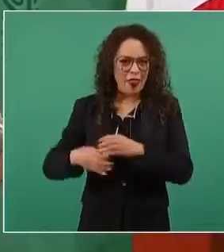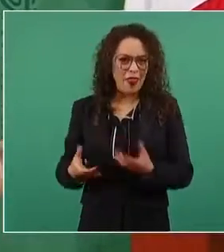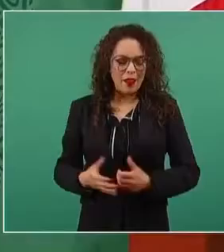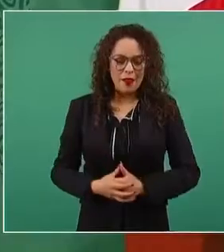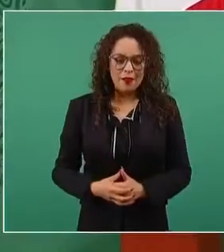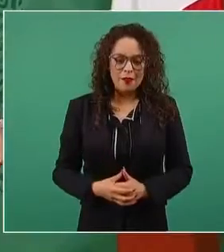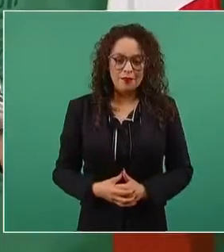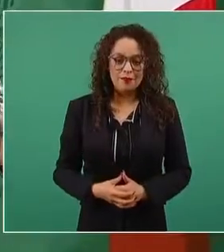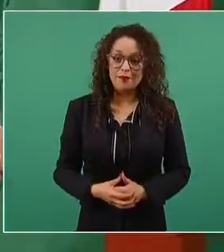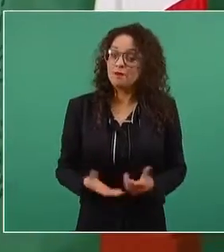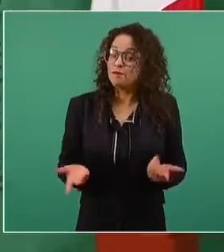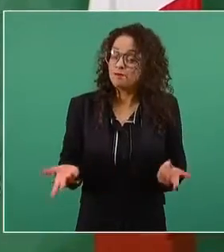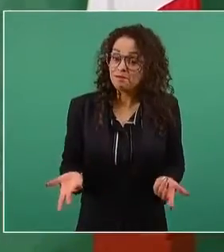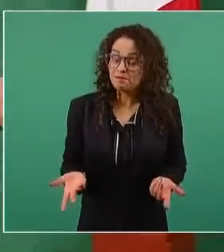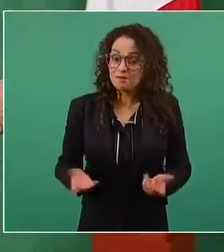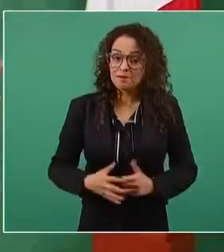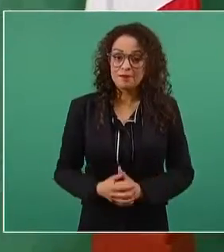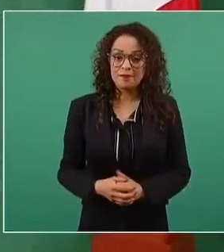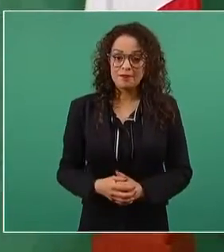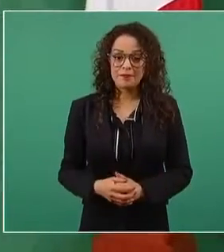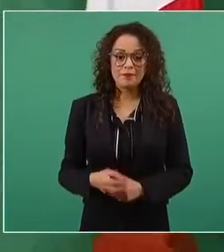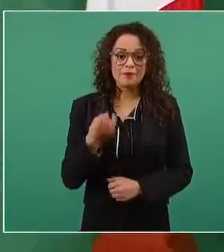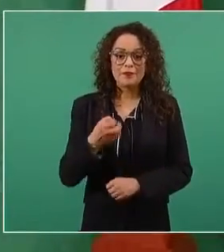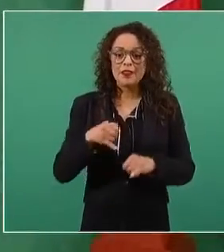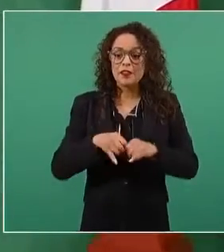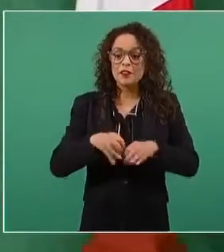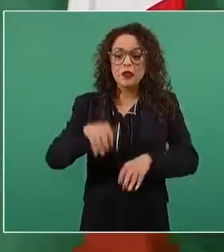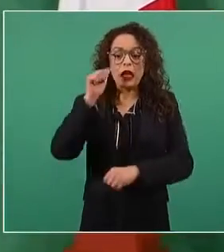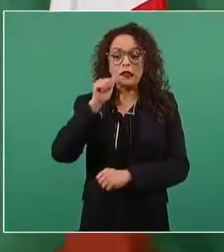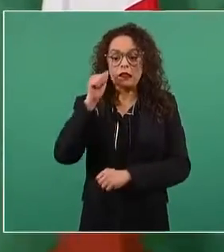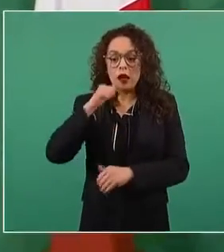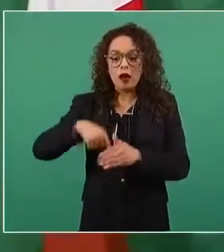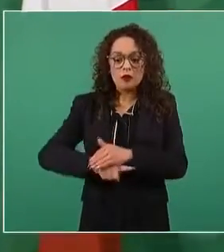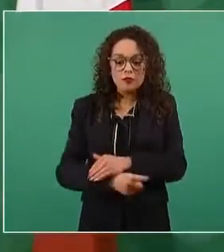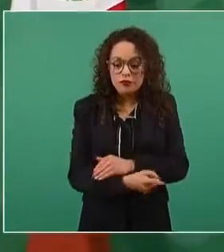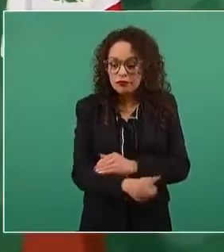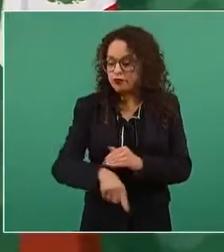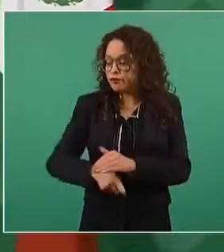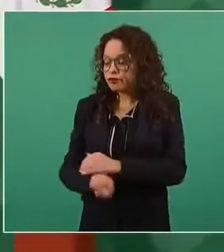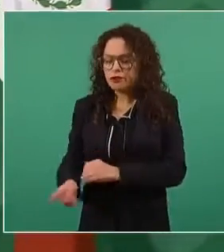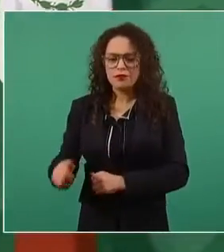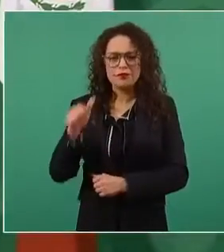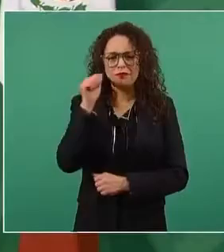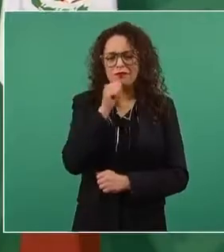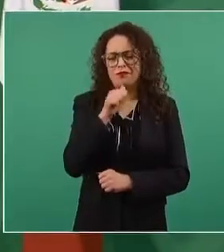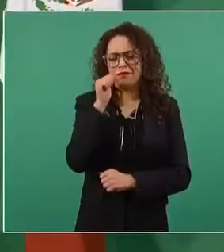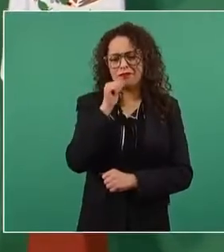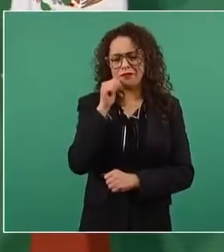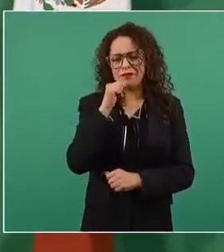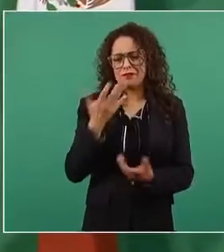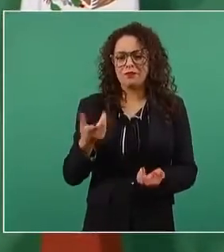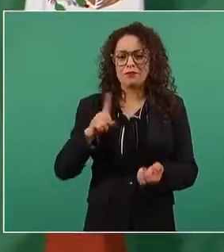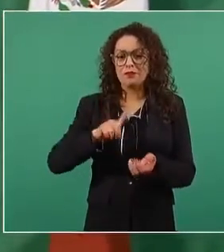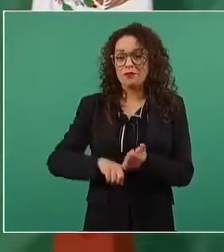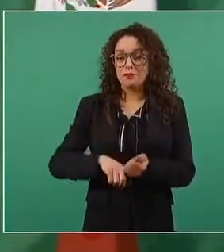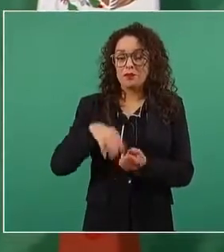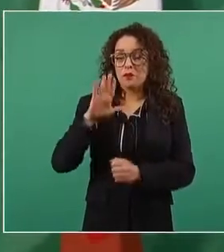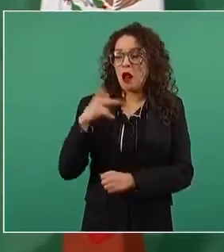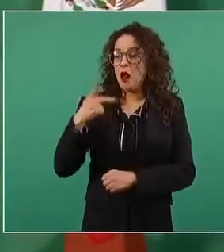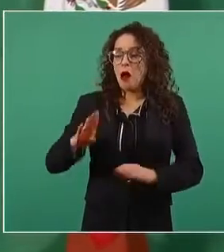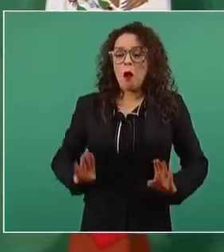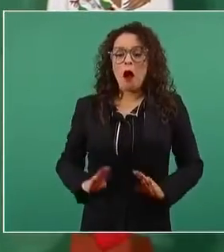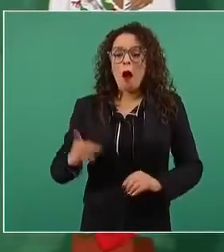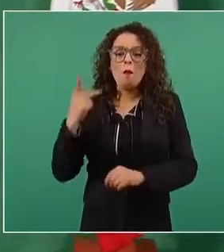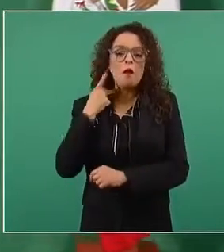Entonces, eso de las filtraciones pues es consustancial a la política y además